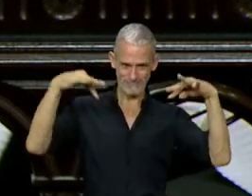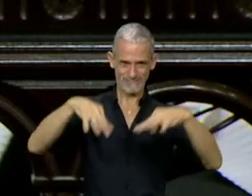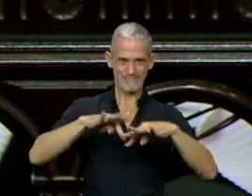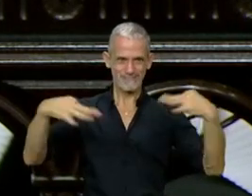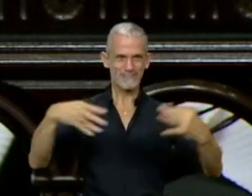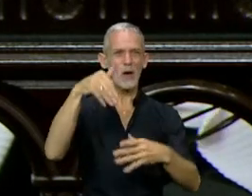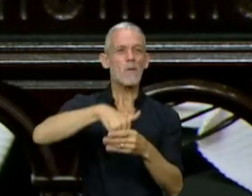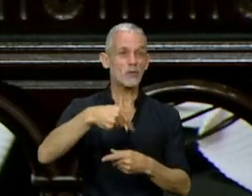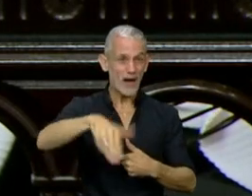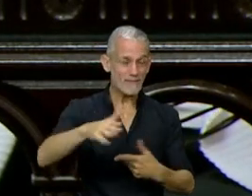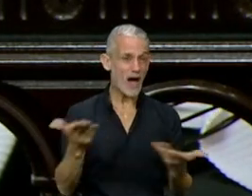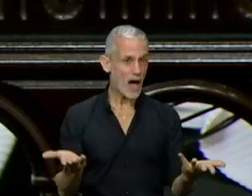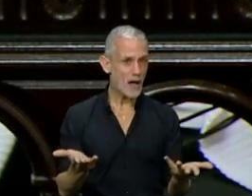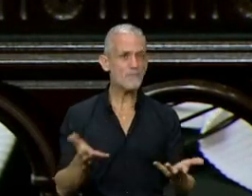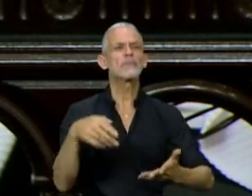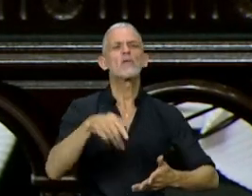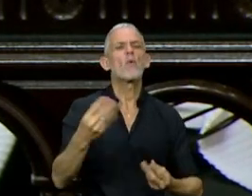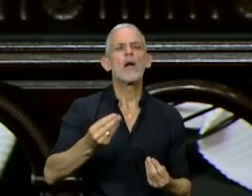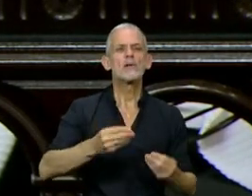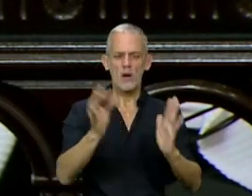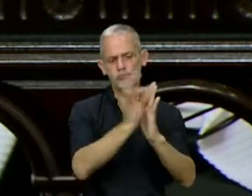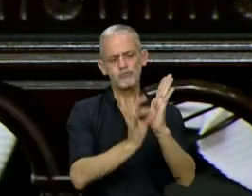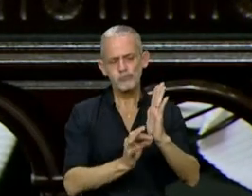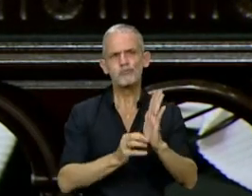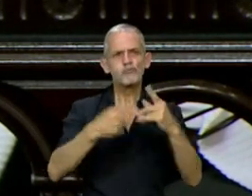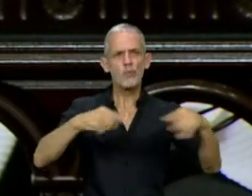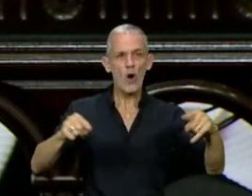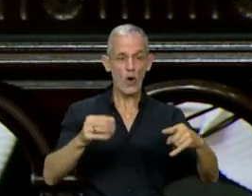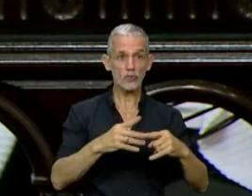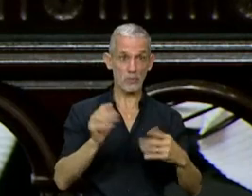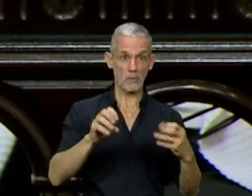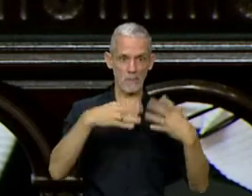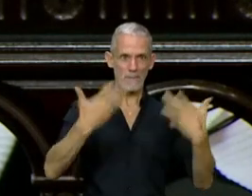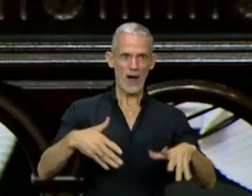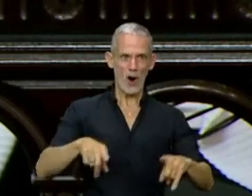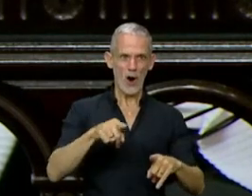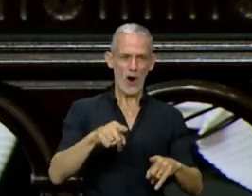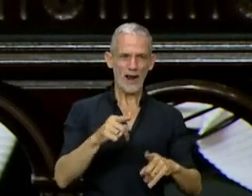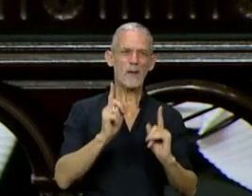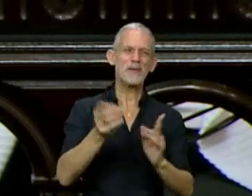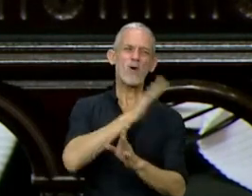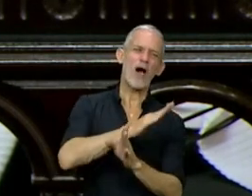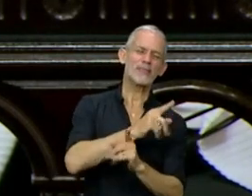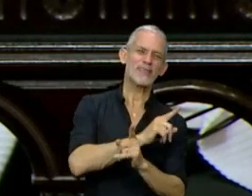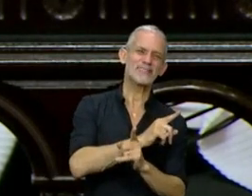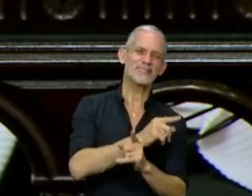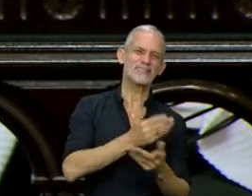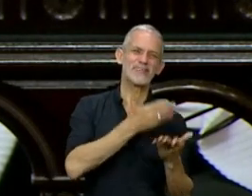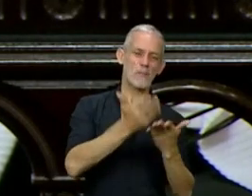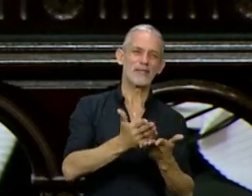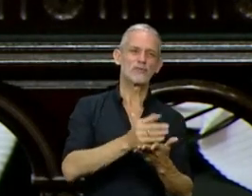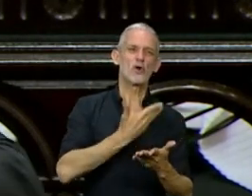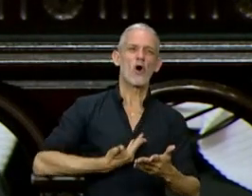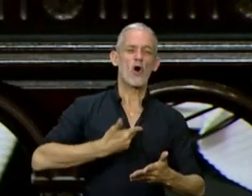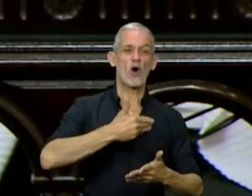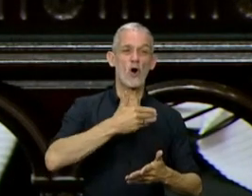traer a votación, claramente reúne elementos que mejoran la producción de aquel que presentó